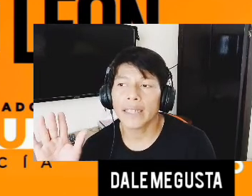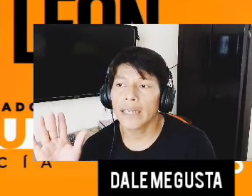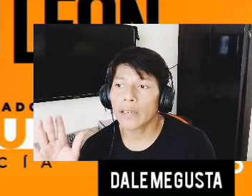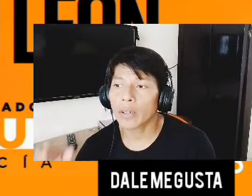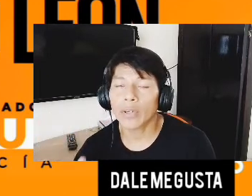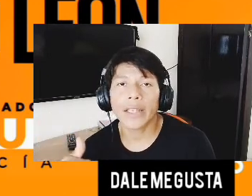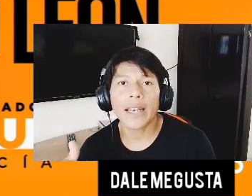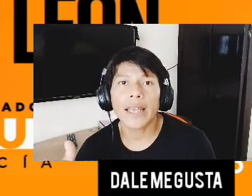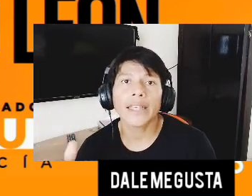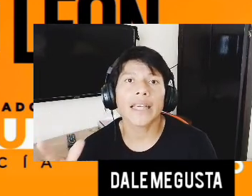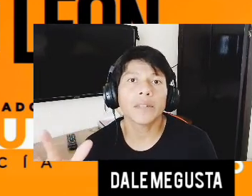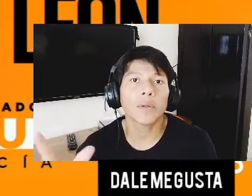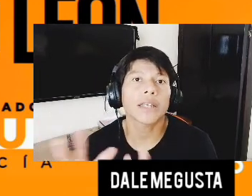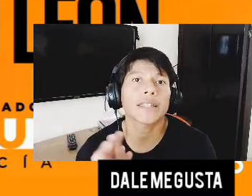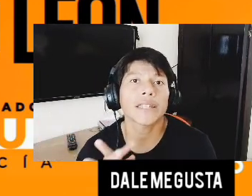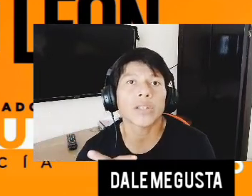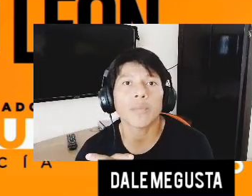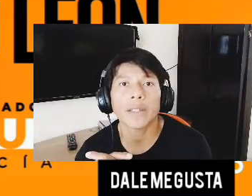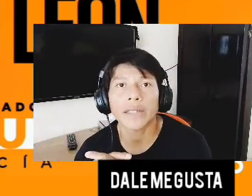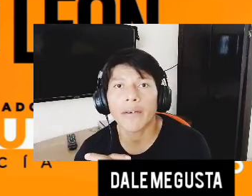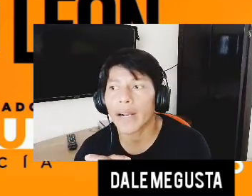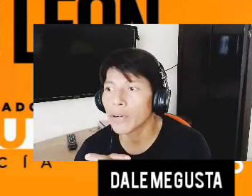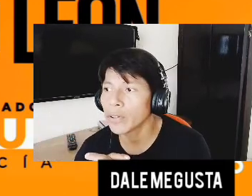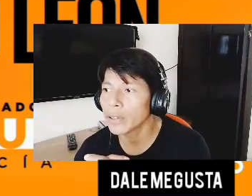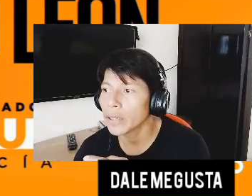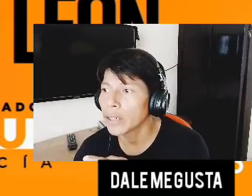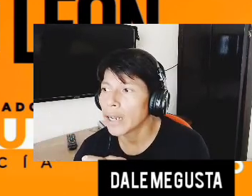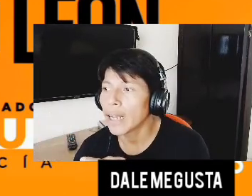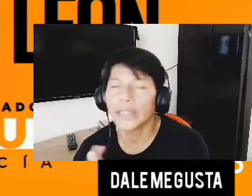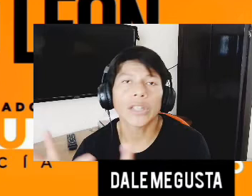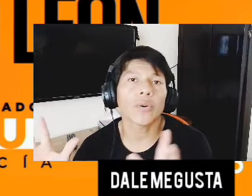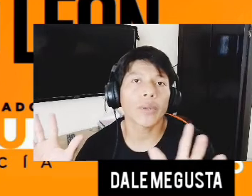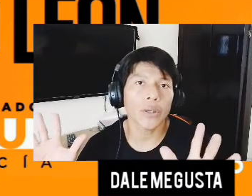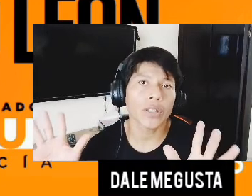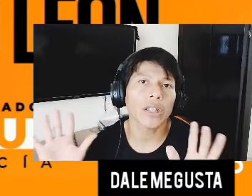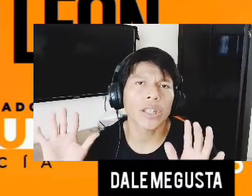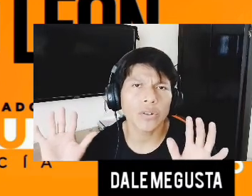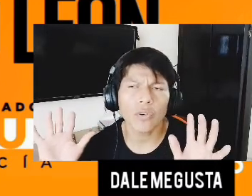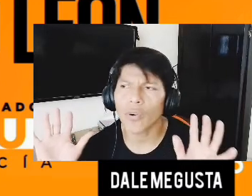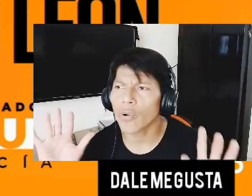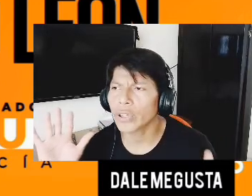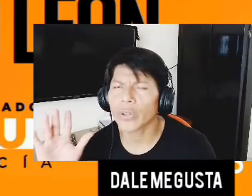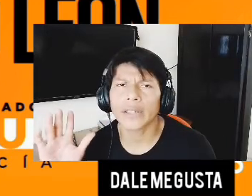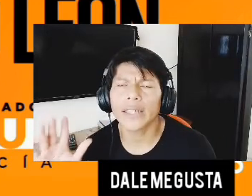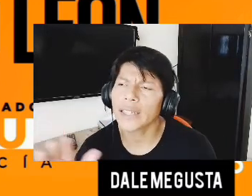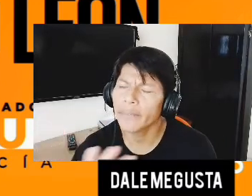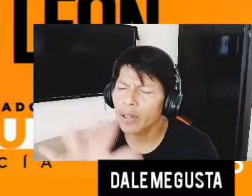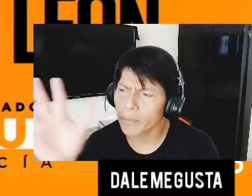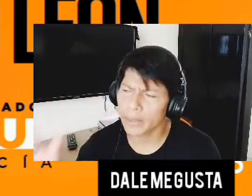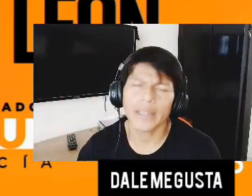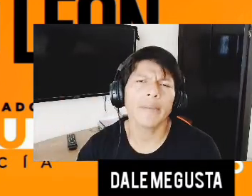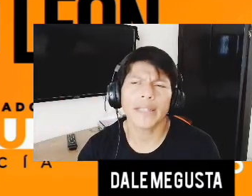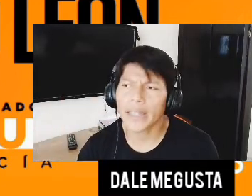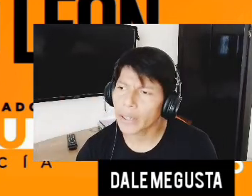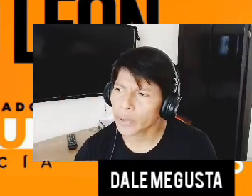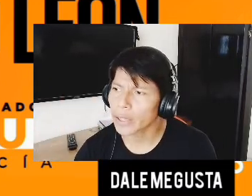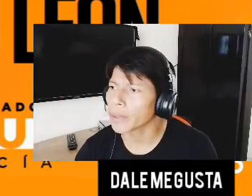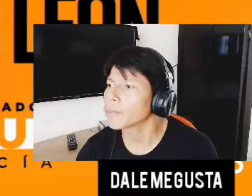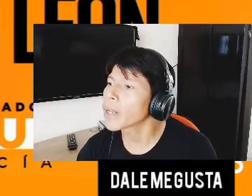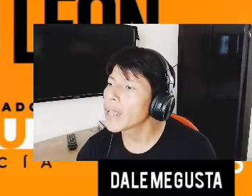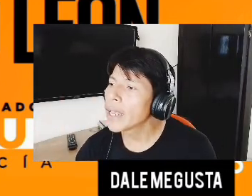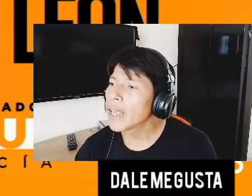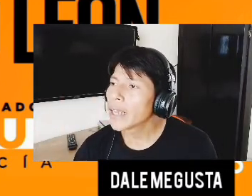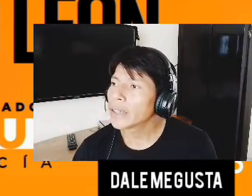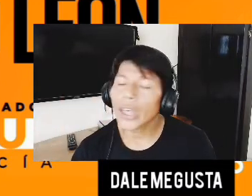supuestamente, cuando le dan like, es porque está haciendo un buen trabajo haciendo videos en TikTok o historias de Instagram, ¿no? Ya me entenderán